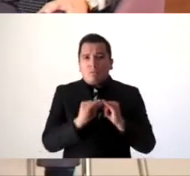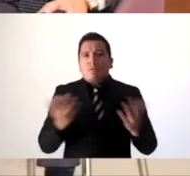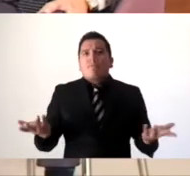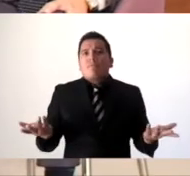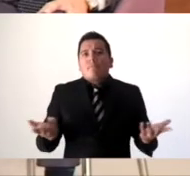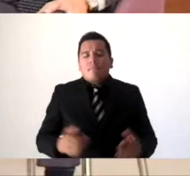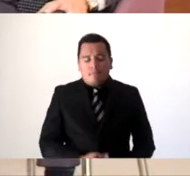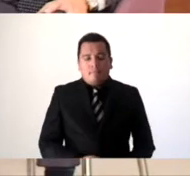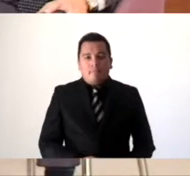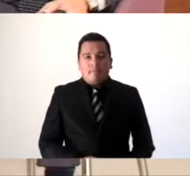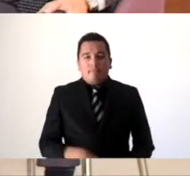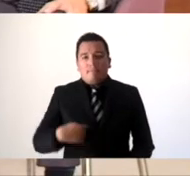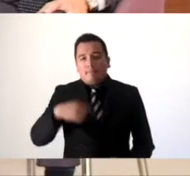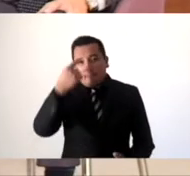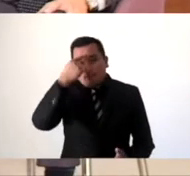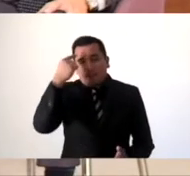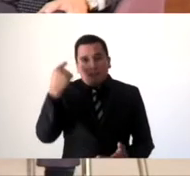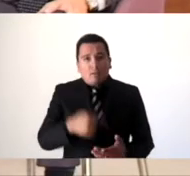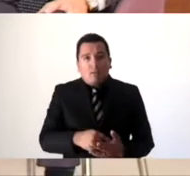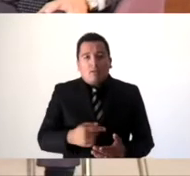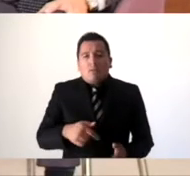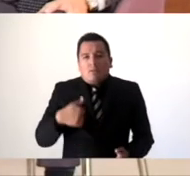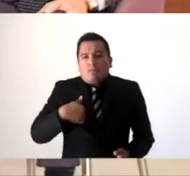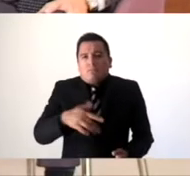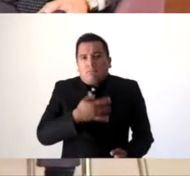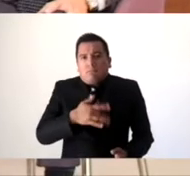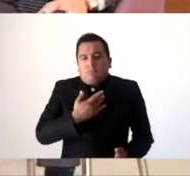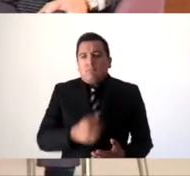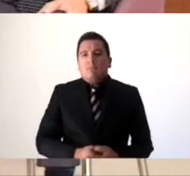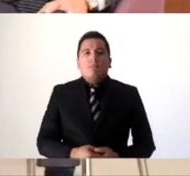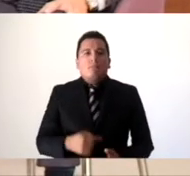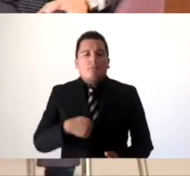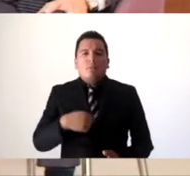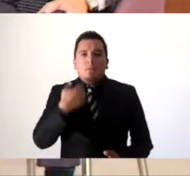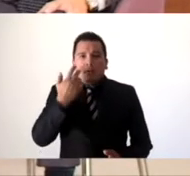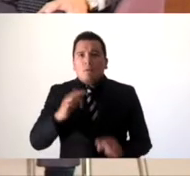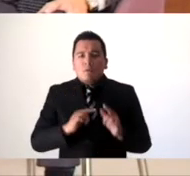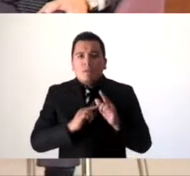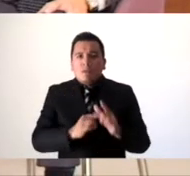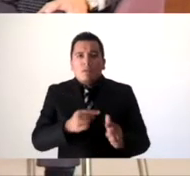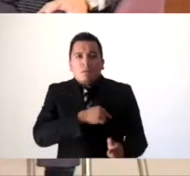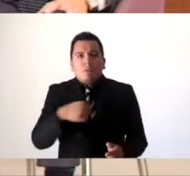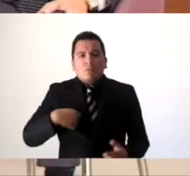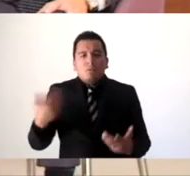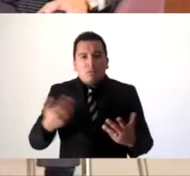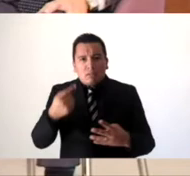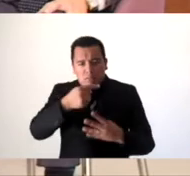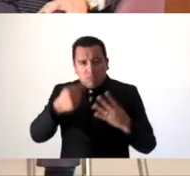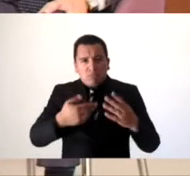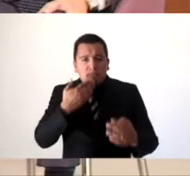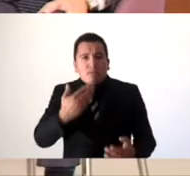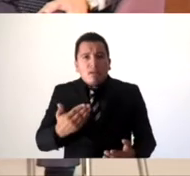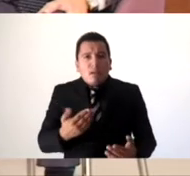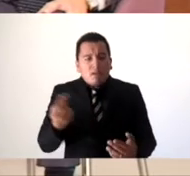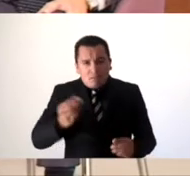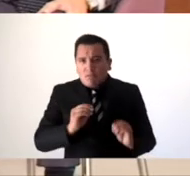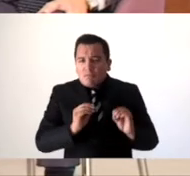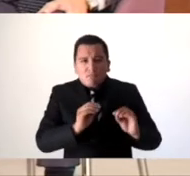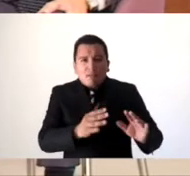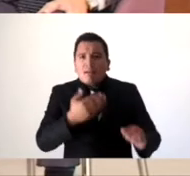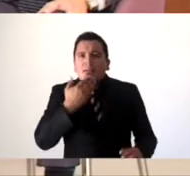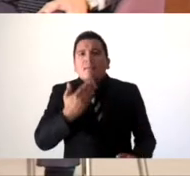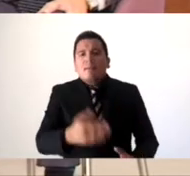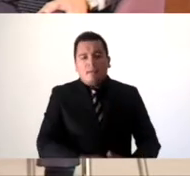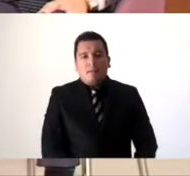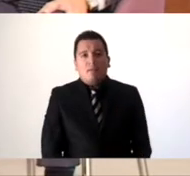institución. Yo creo también que, por eso hoy decía, yo soy conservador porque estoy por conservar lo que hemos hecho bien. Son instituciones que